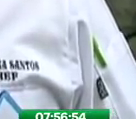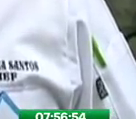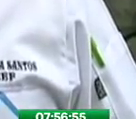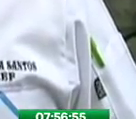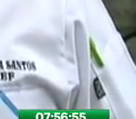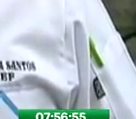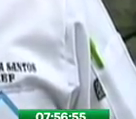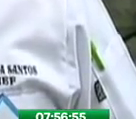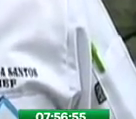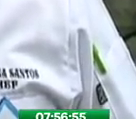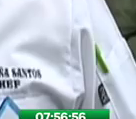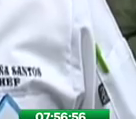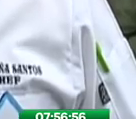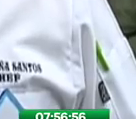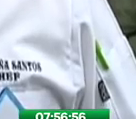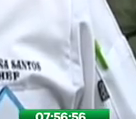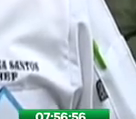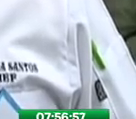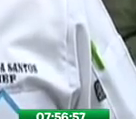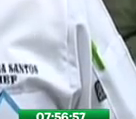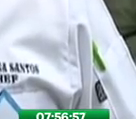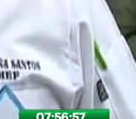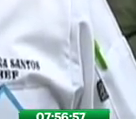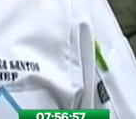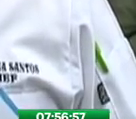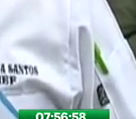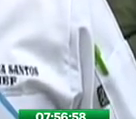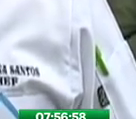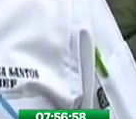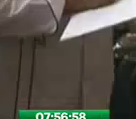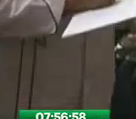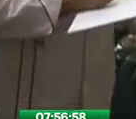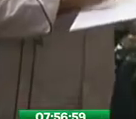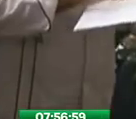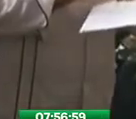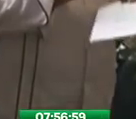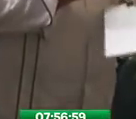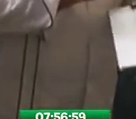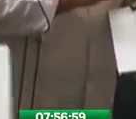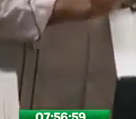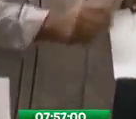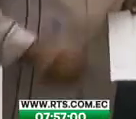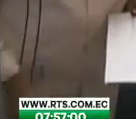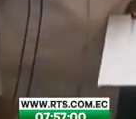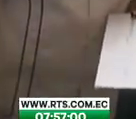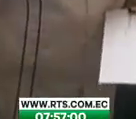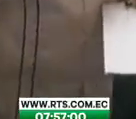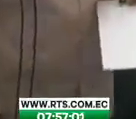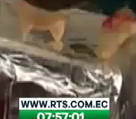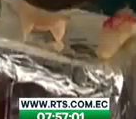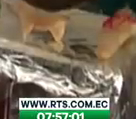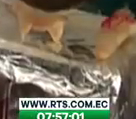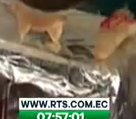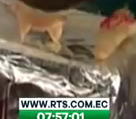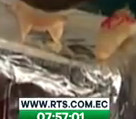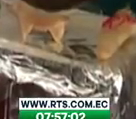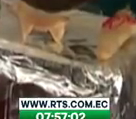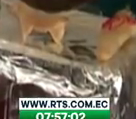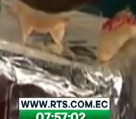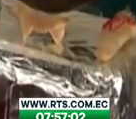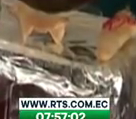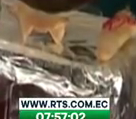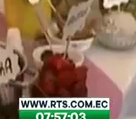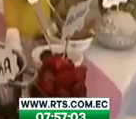receta antigua, de la receta propia, de la receta originaria. Luego de la deliberación de los jueces, el primer lugar se lo llevó el mercado